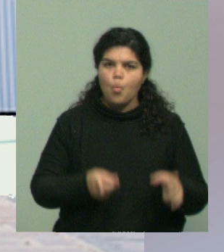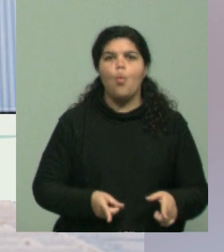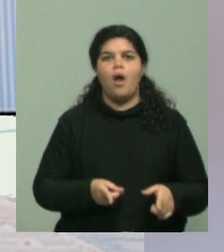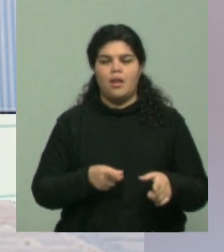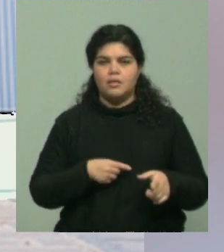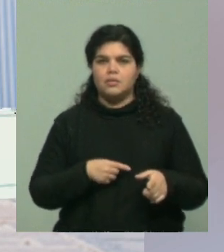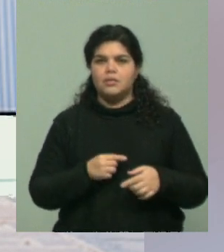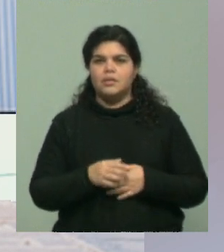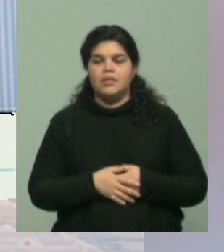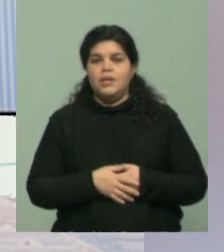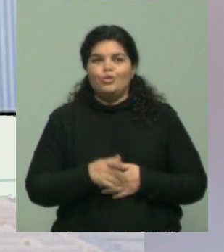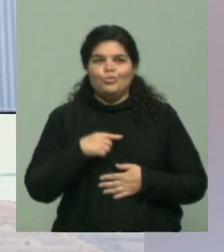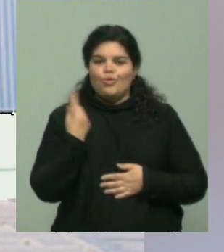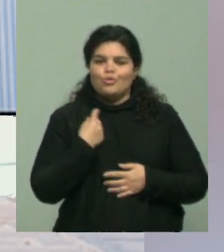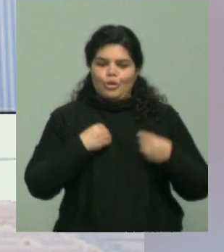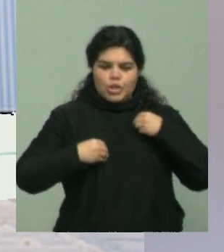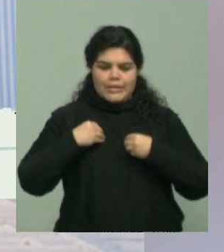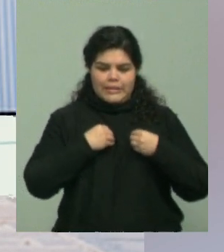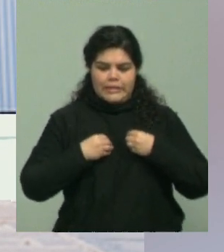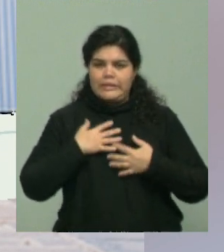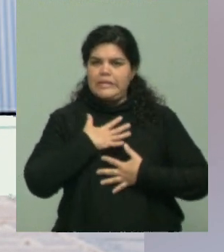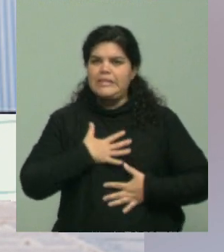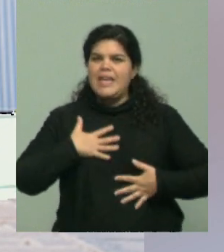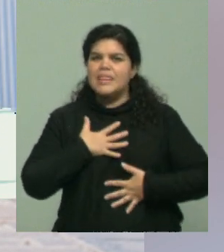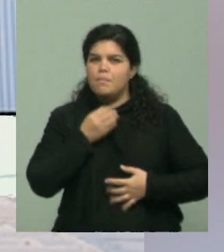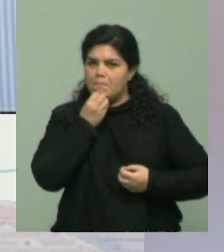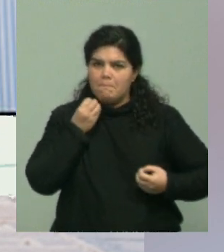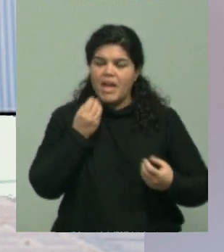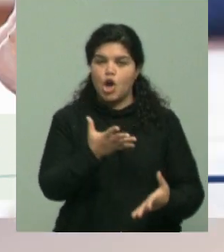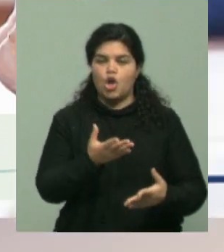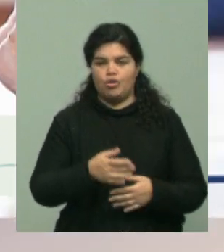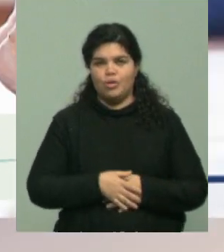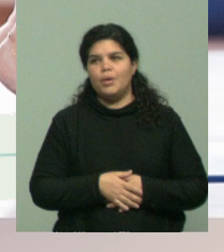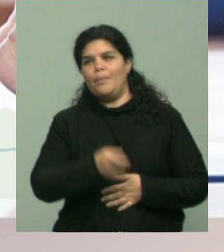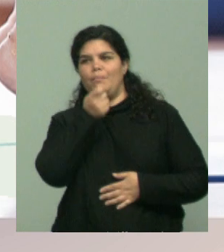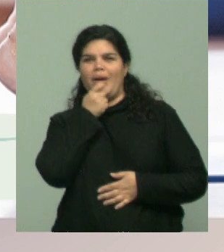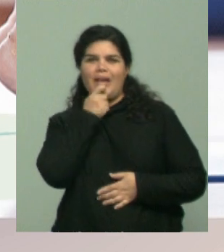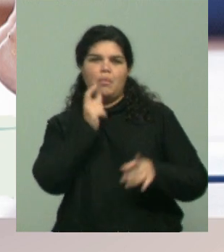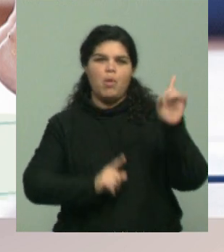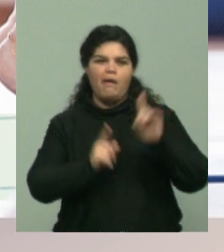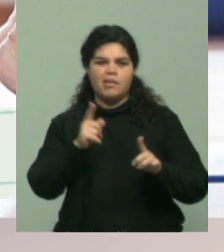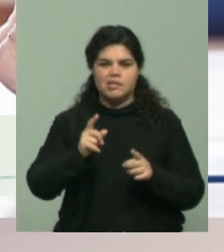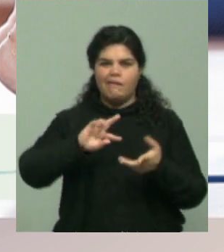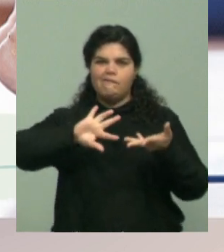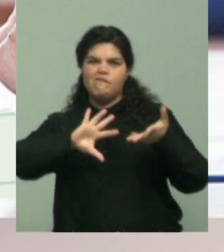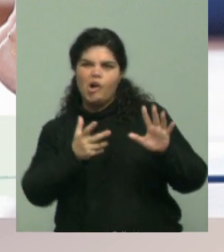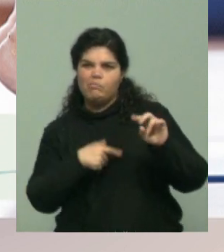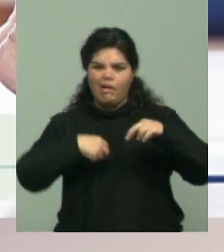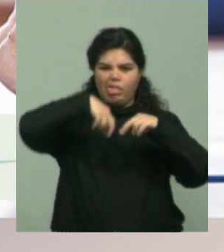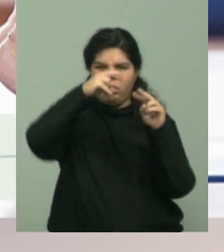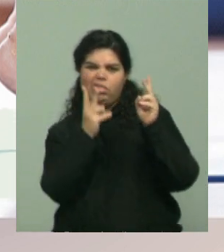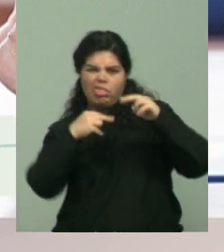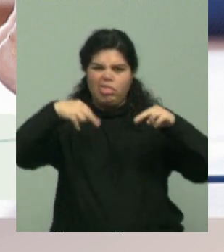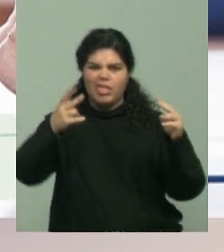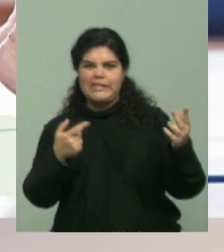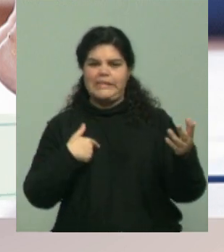sentirnos bien con nosotros mismos. Por ahí de repente vemos posturas que no las puede hacer cualquiera. No, nosotros no lo